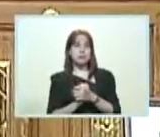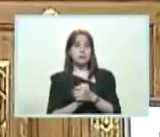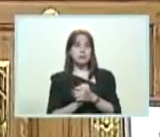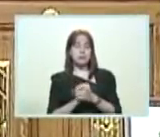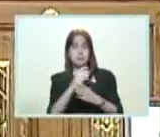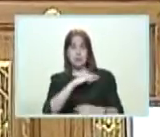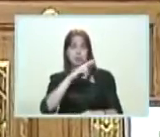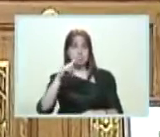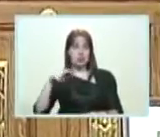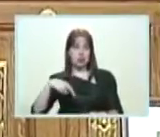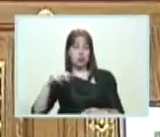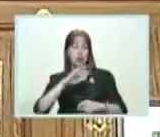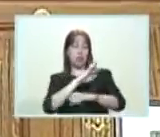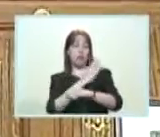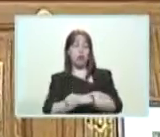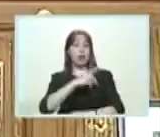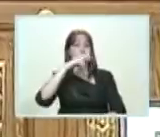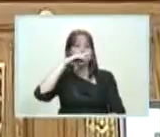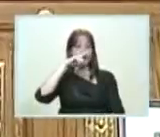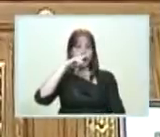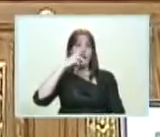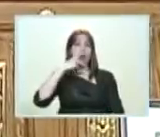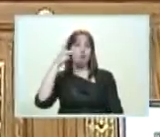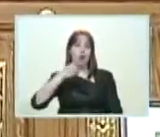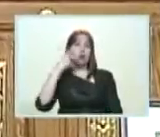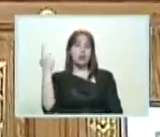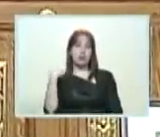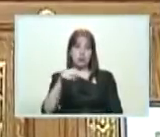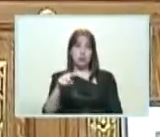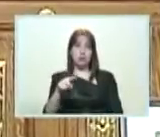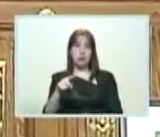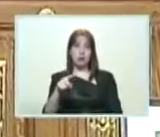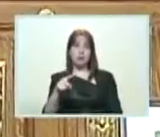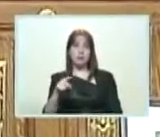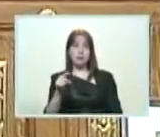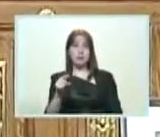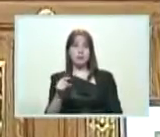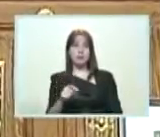si nosotros con el poder de la palabra y el poder político que tenemos